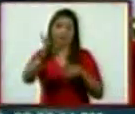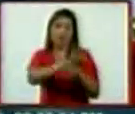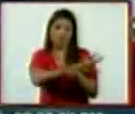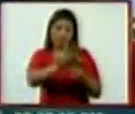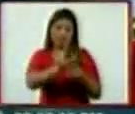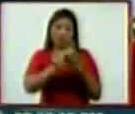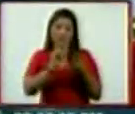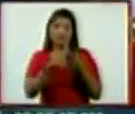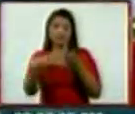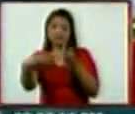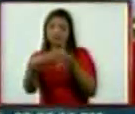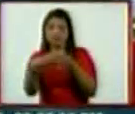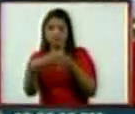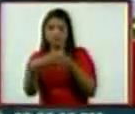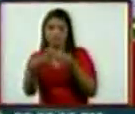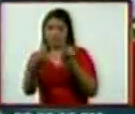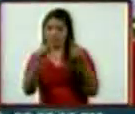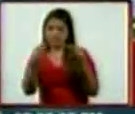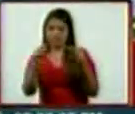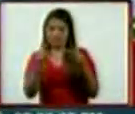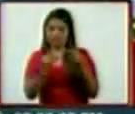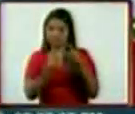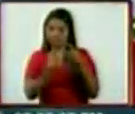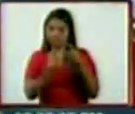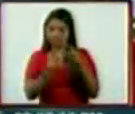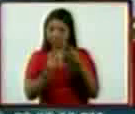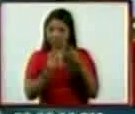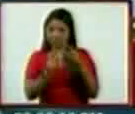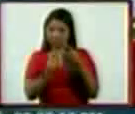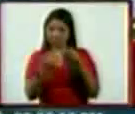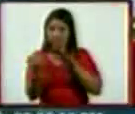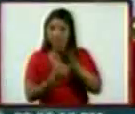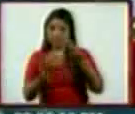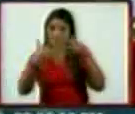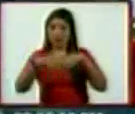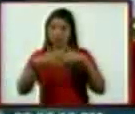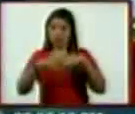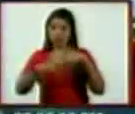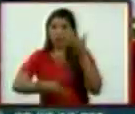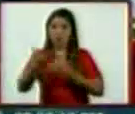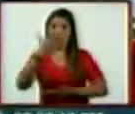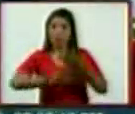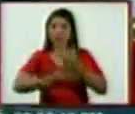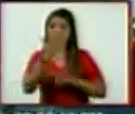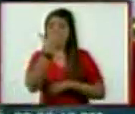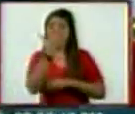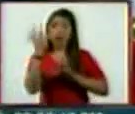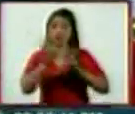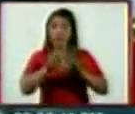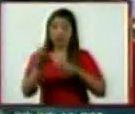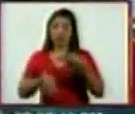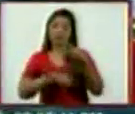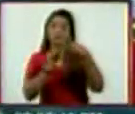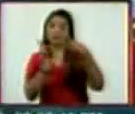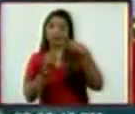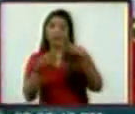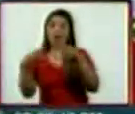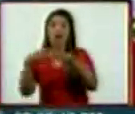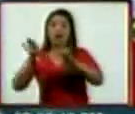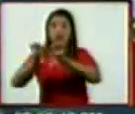mesa de industria, comercio y turismo, la mesa de